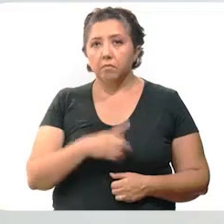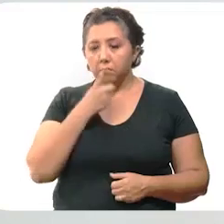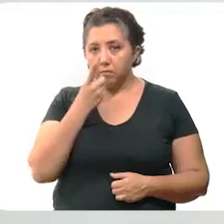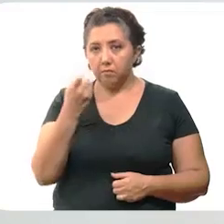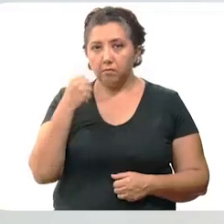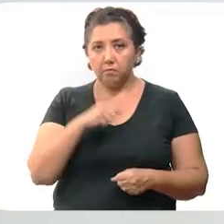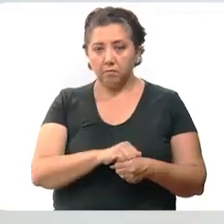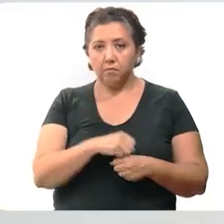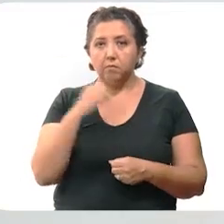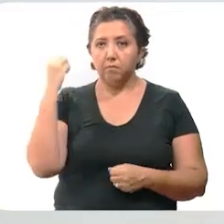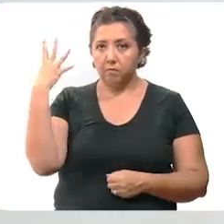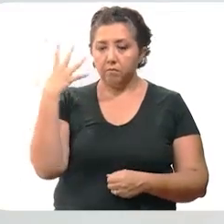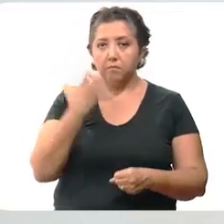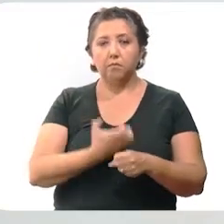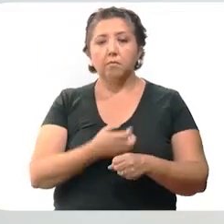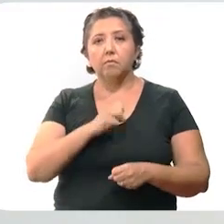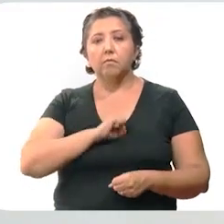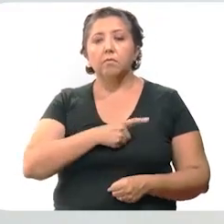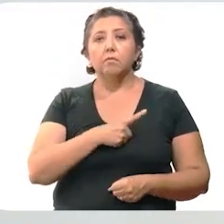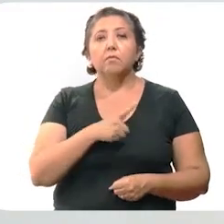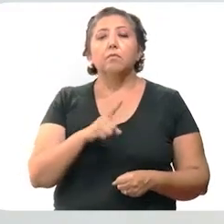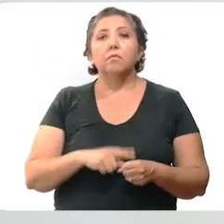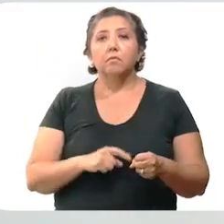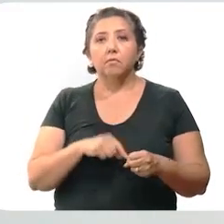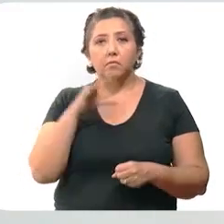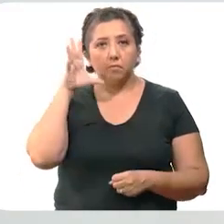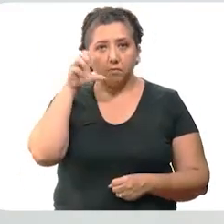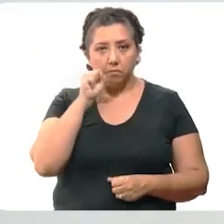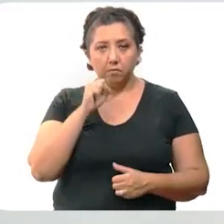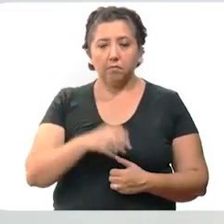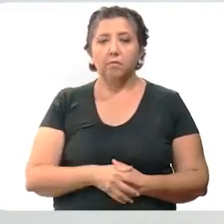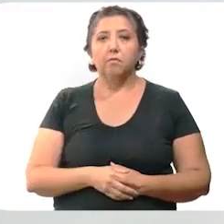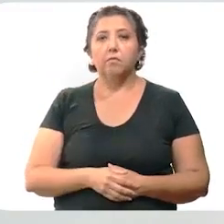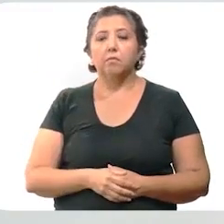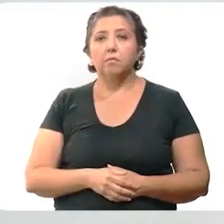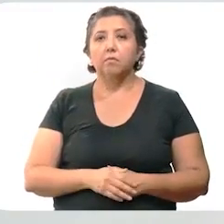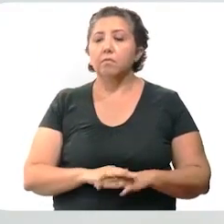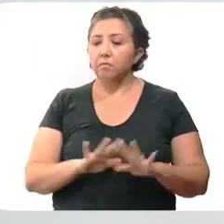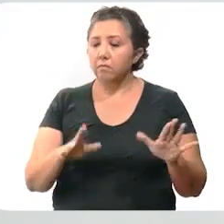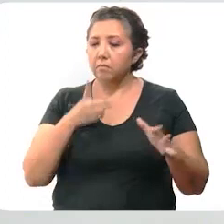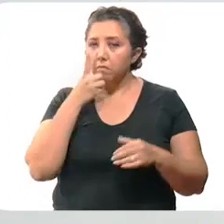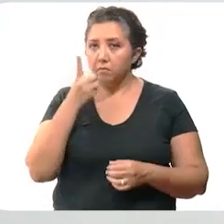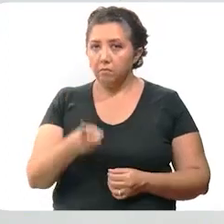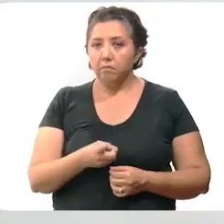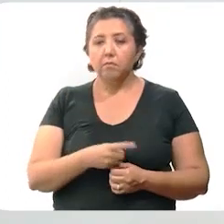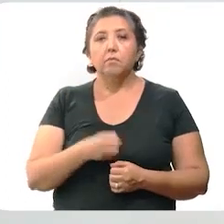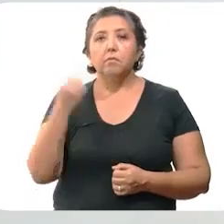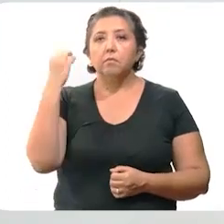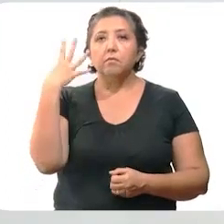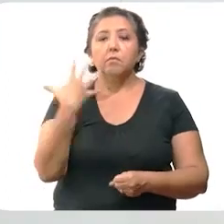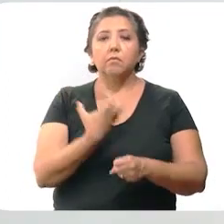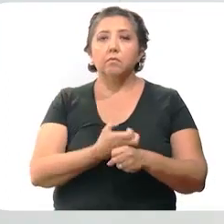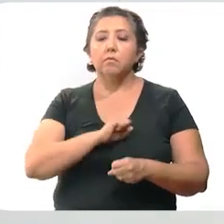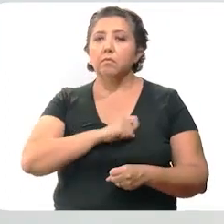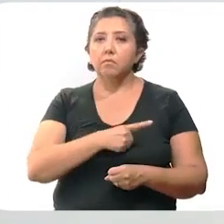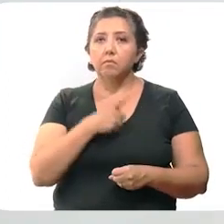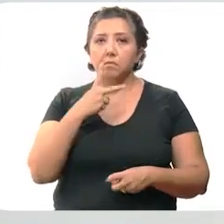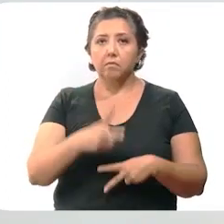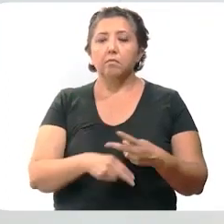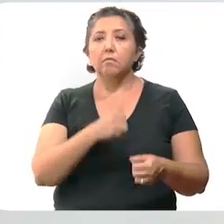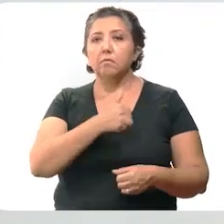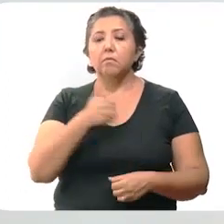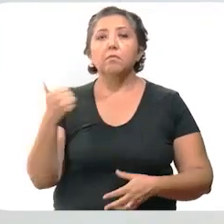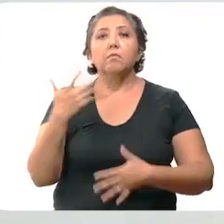Los indicadores semanales del Semáforo Estatal de Salud marcan color naranja. Como se ha informado, el Semáforo Estatal de Salud se va a